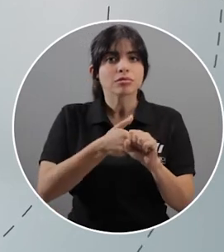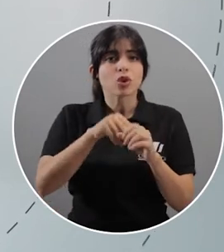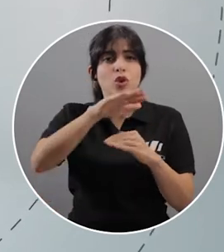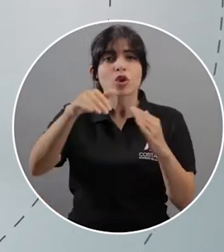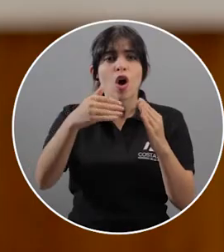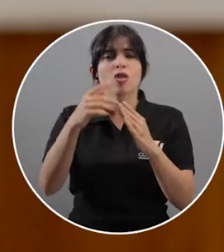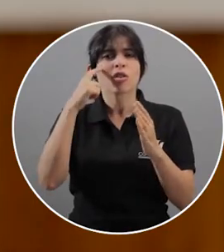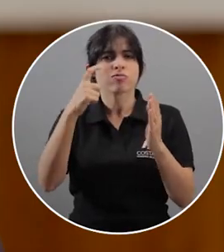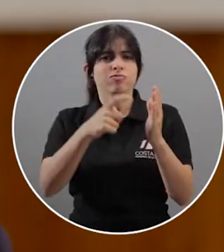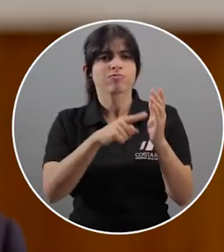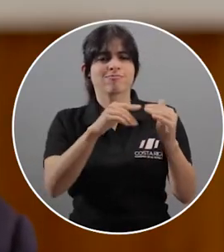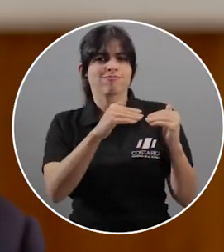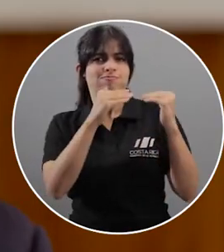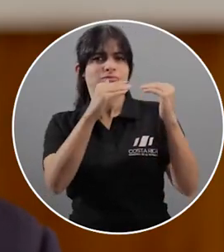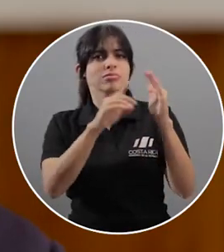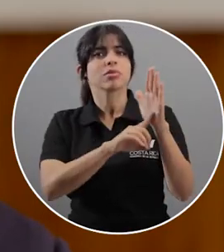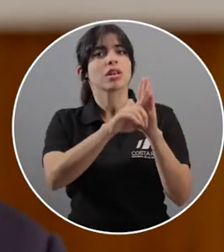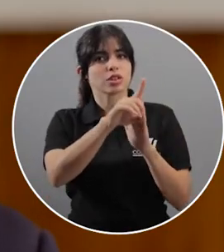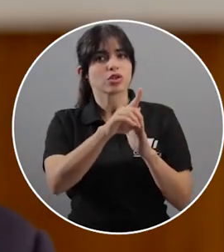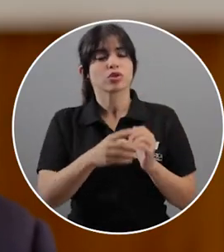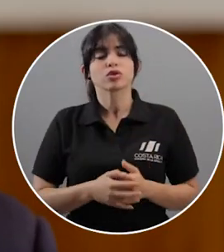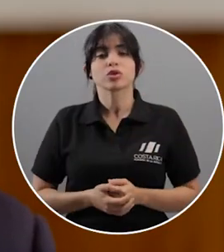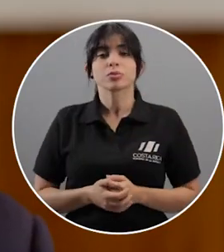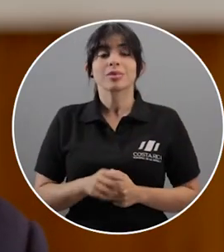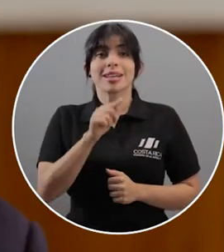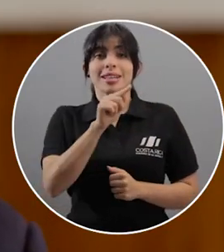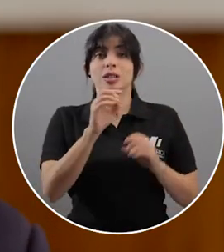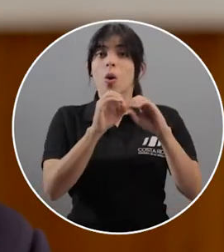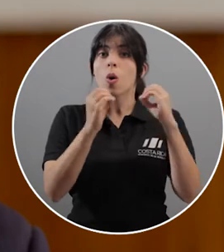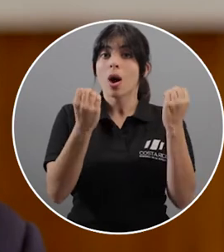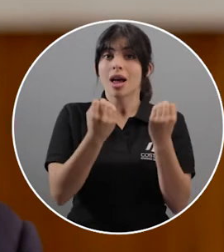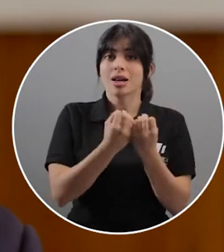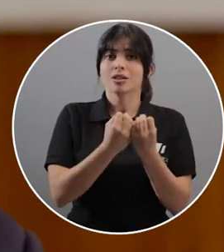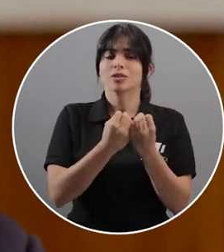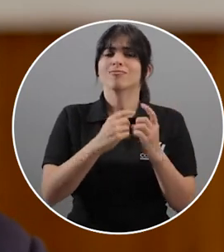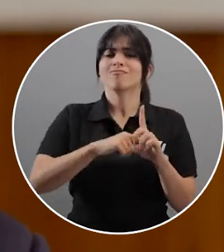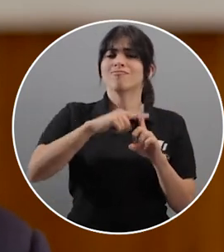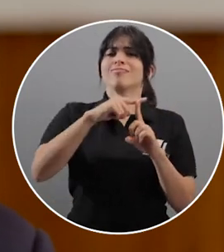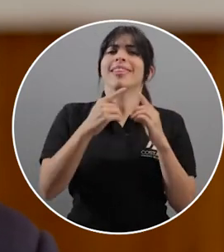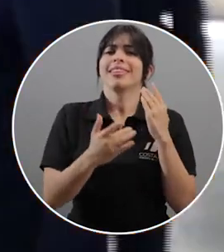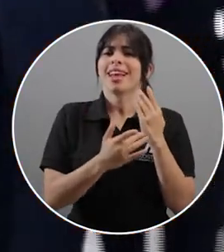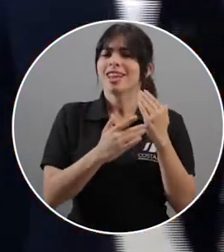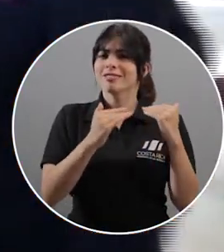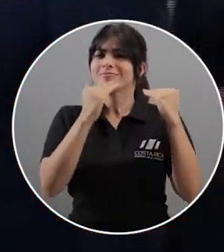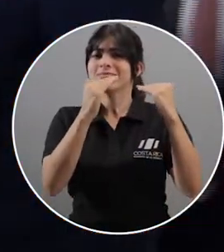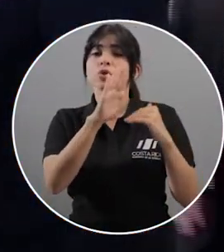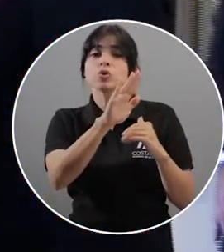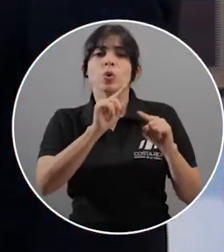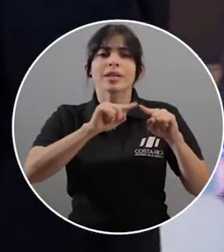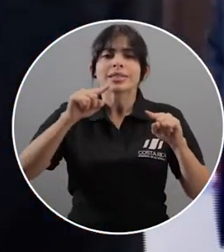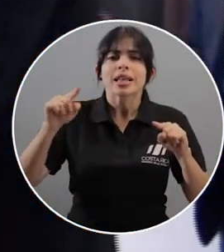reconocidos por sus altos niveles de desarrollo. Es una organización de altísimo nivel técnico. Sus